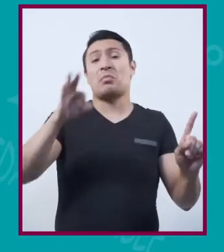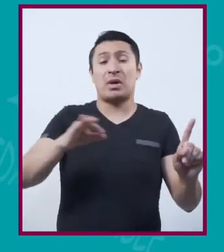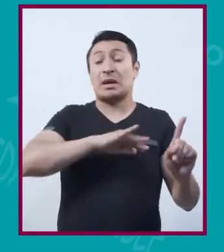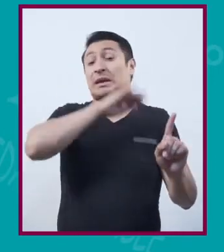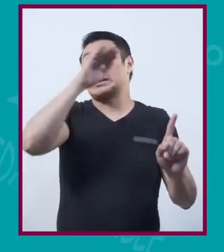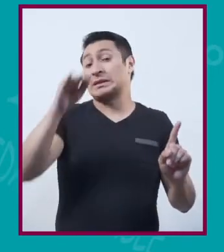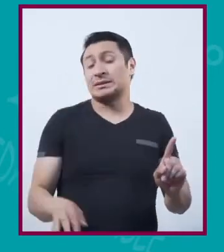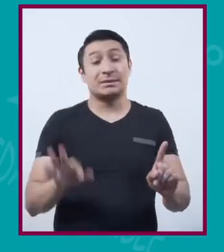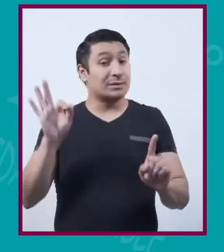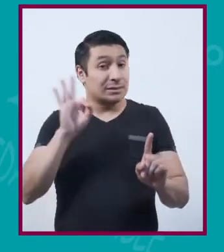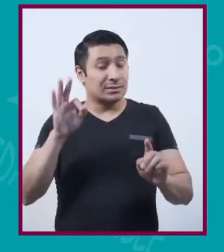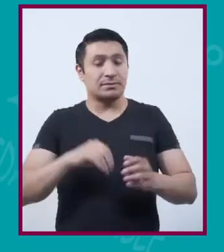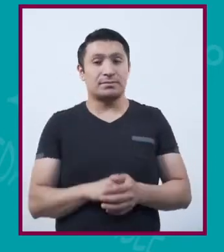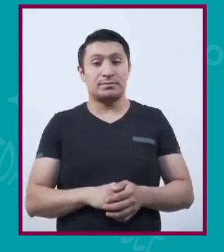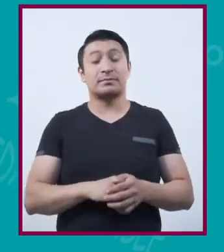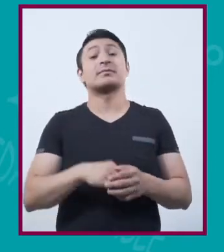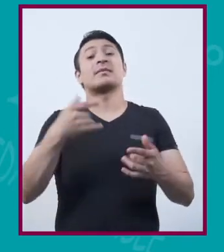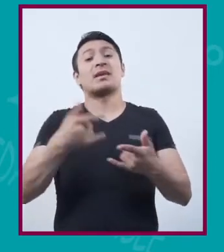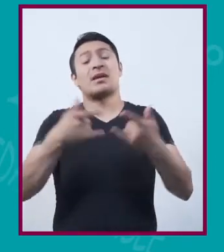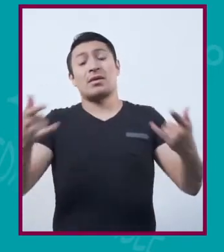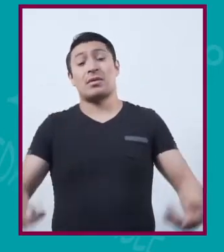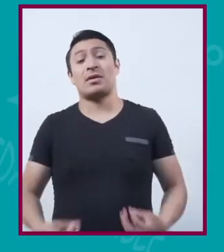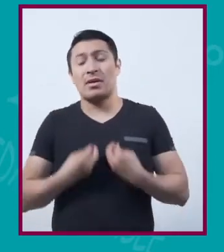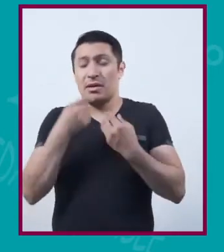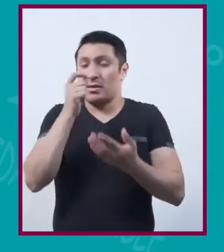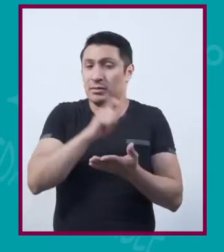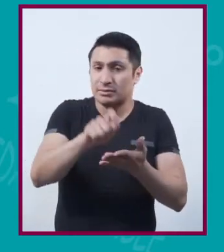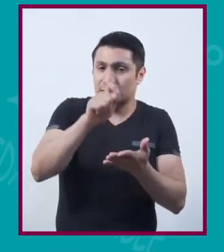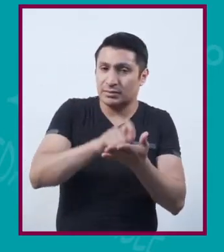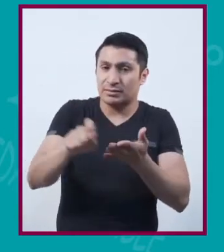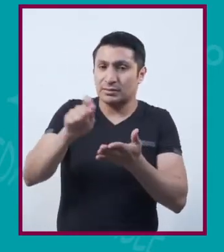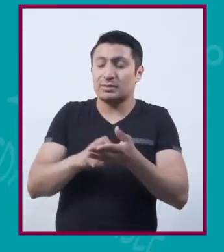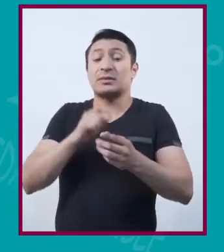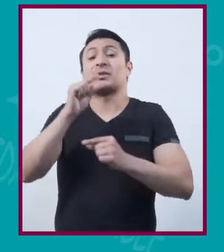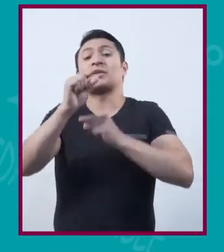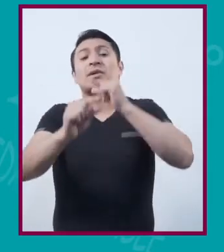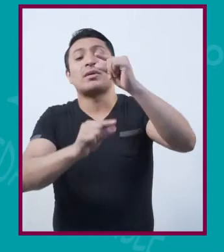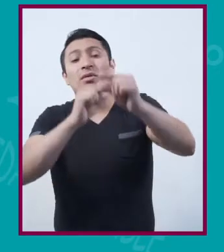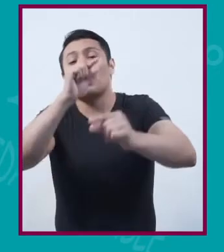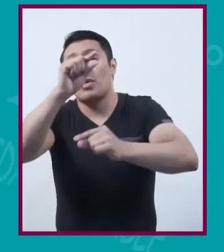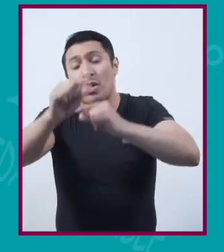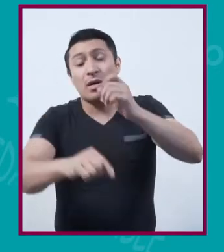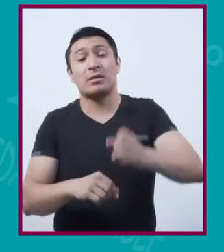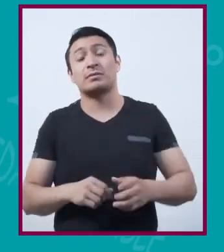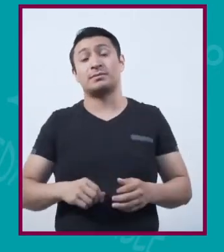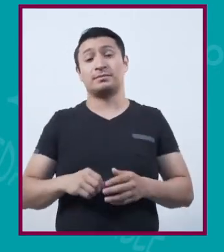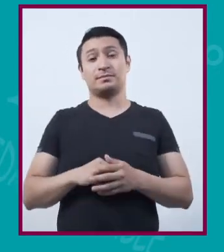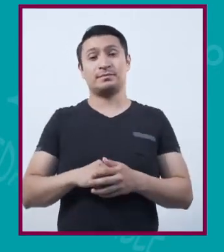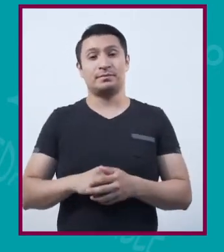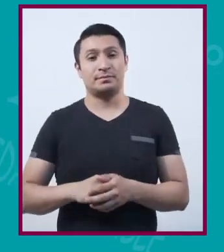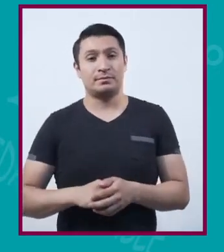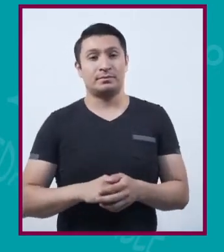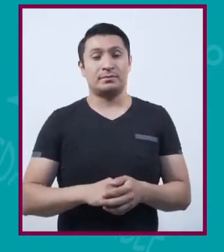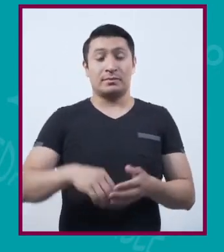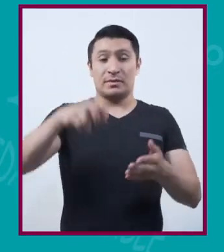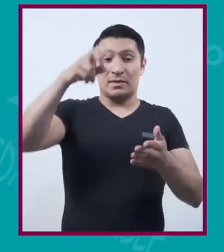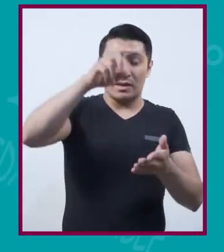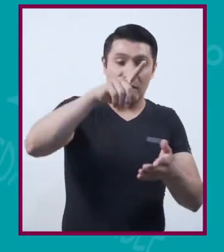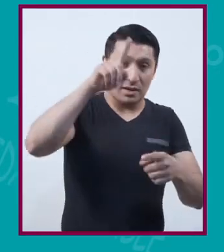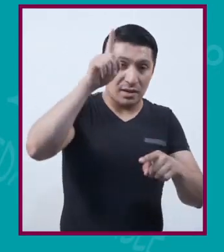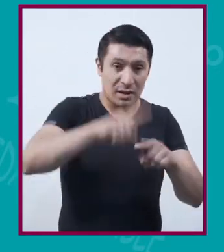el biografiado puede haber muerto. Además, la biografía se va escribiendo poco a poco,